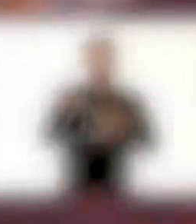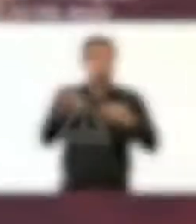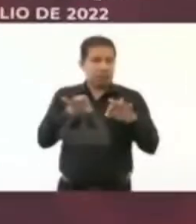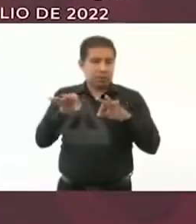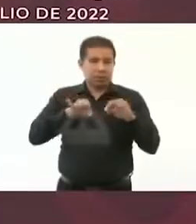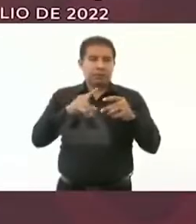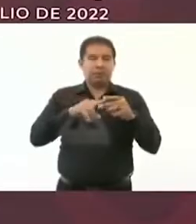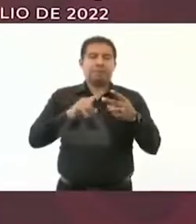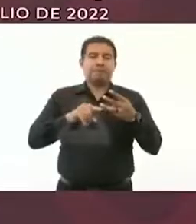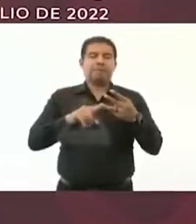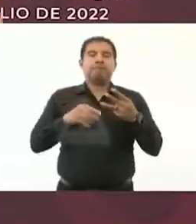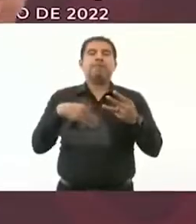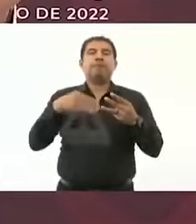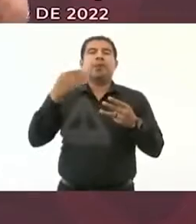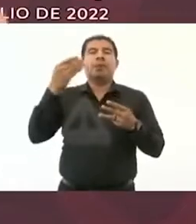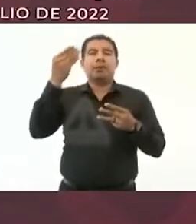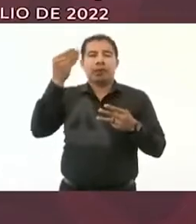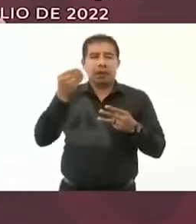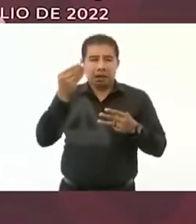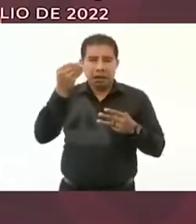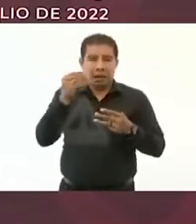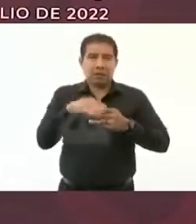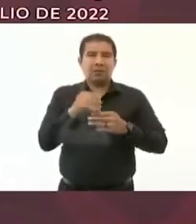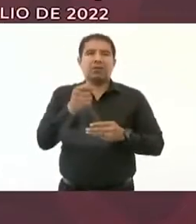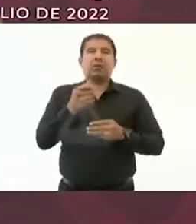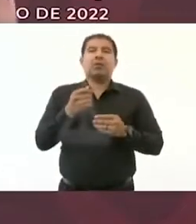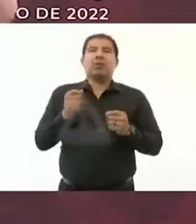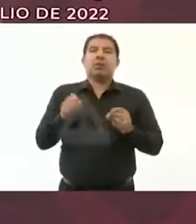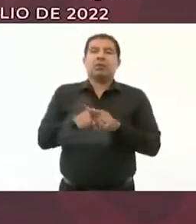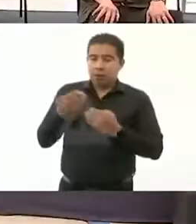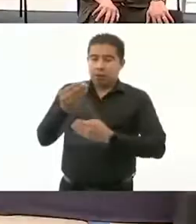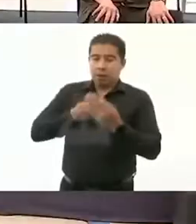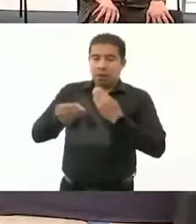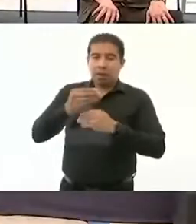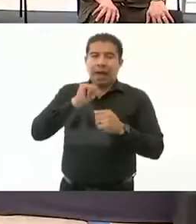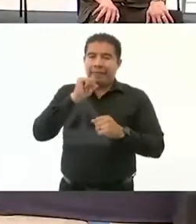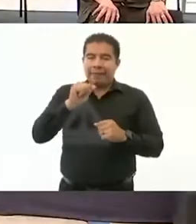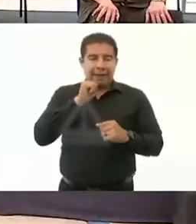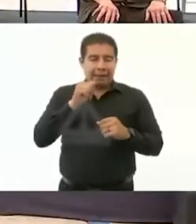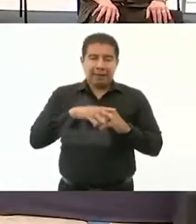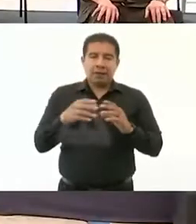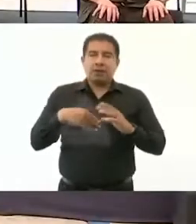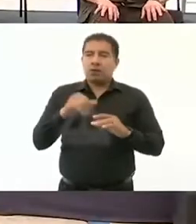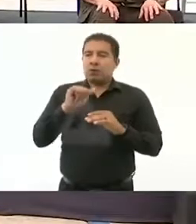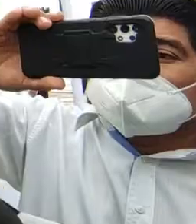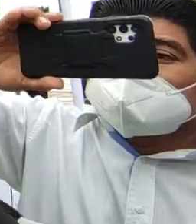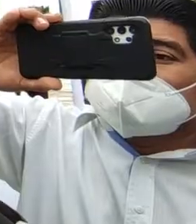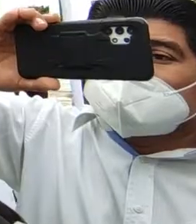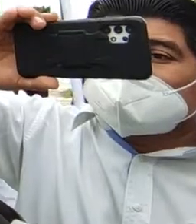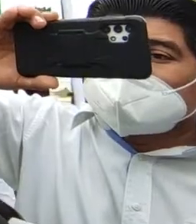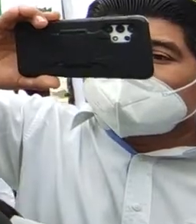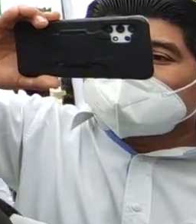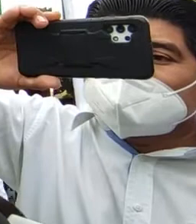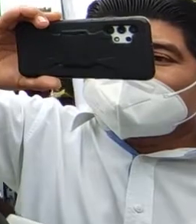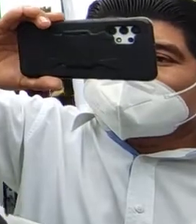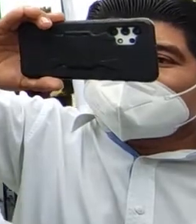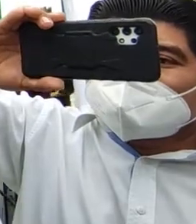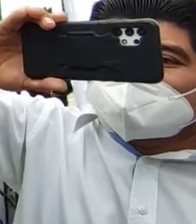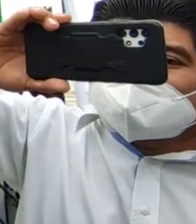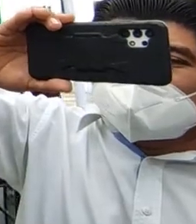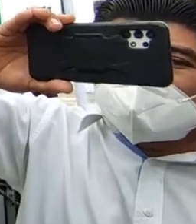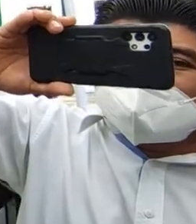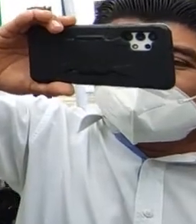semana en Chiapas, pero como la mayoría aún no dan servicio por falta de internet. Los bancos del bienestar